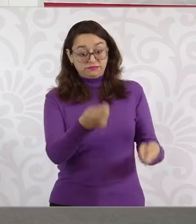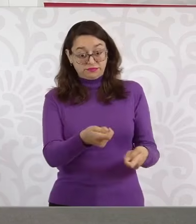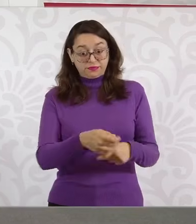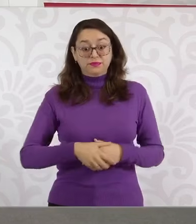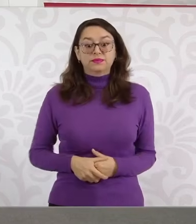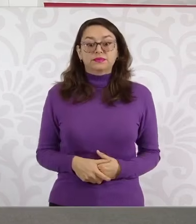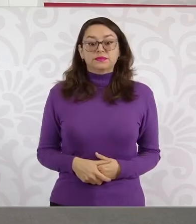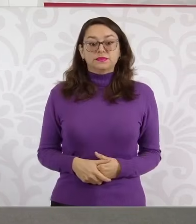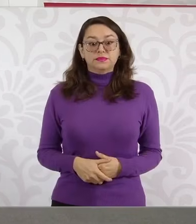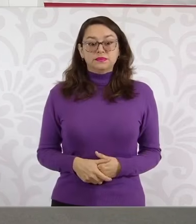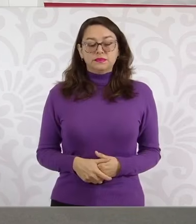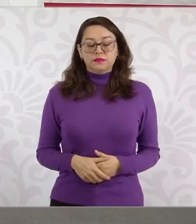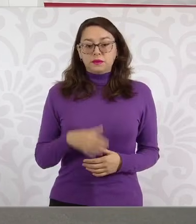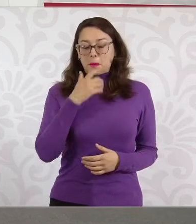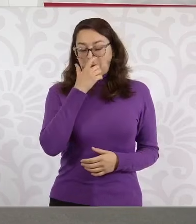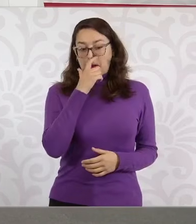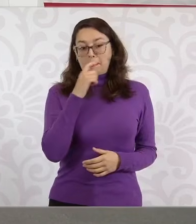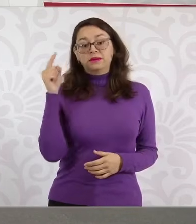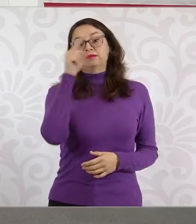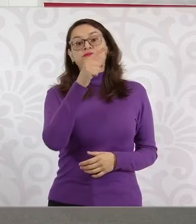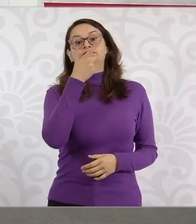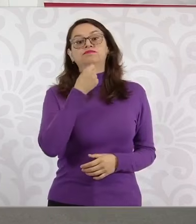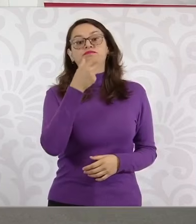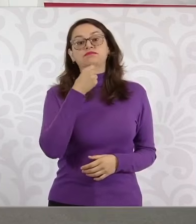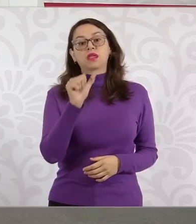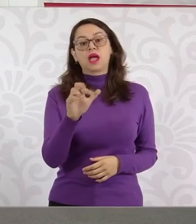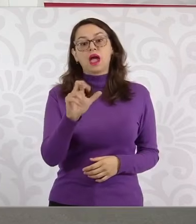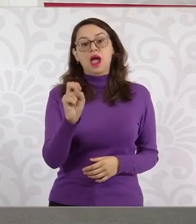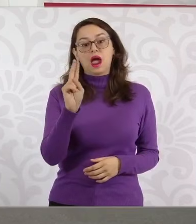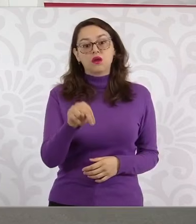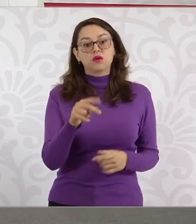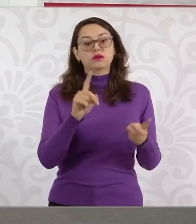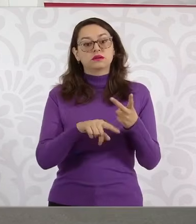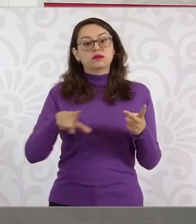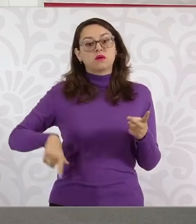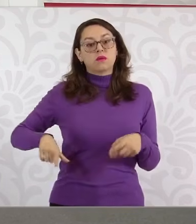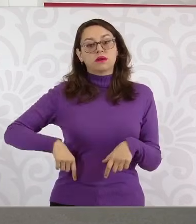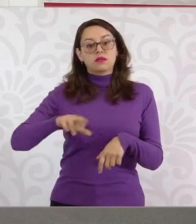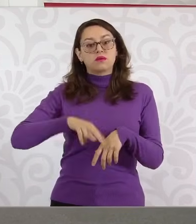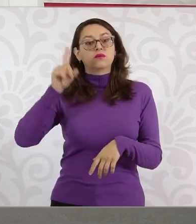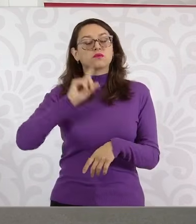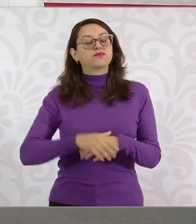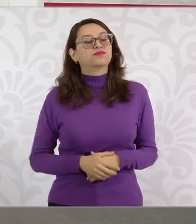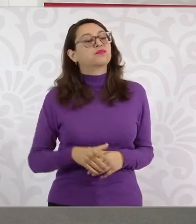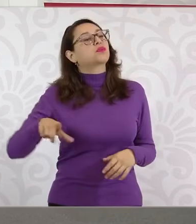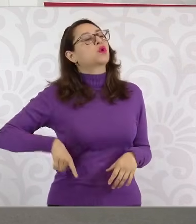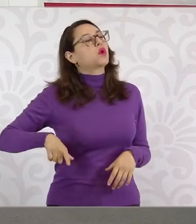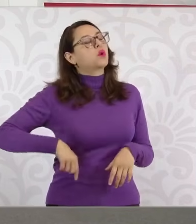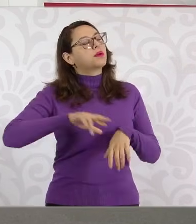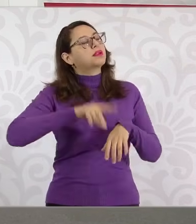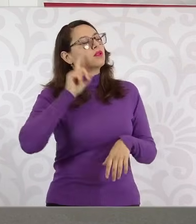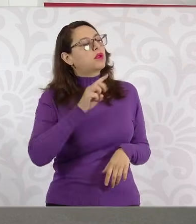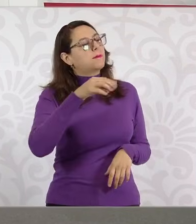California. Allá se encuentra Aarón Mastache, la gobernadora. Adelante, por favor. Gobernadora Marina,